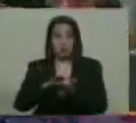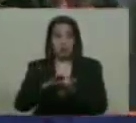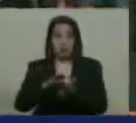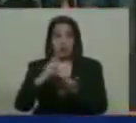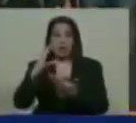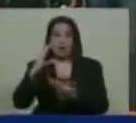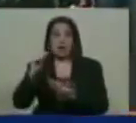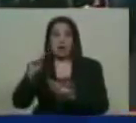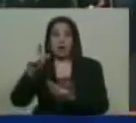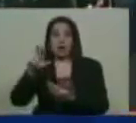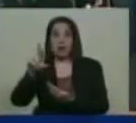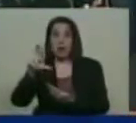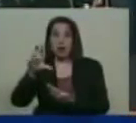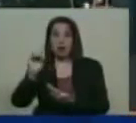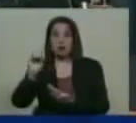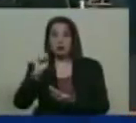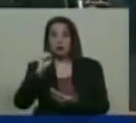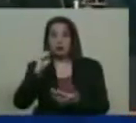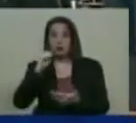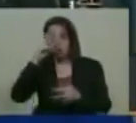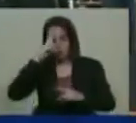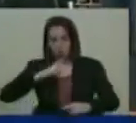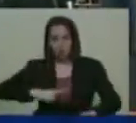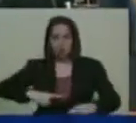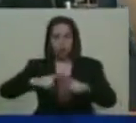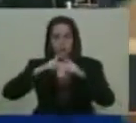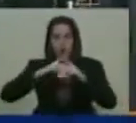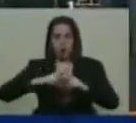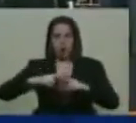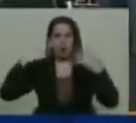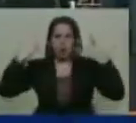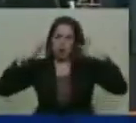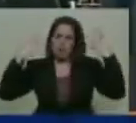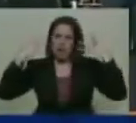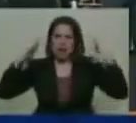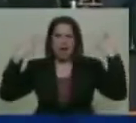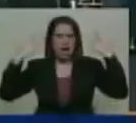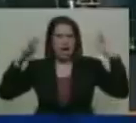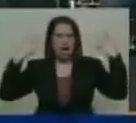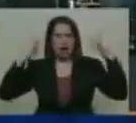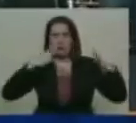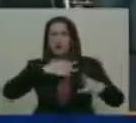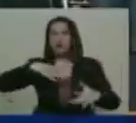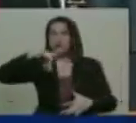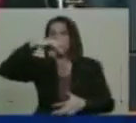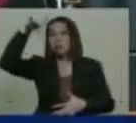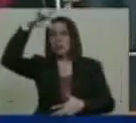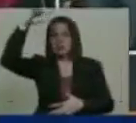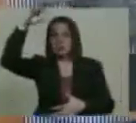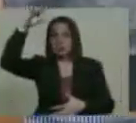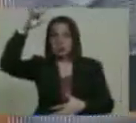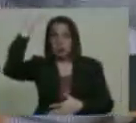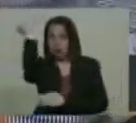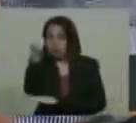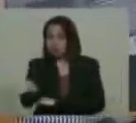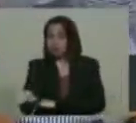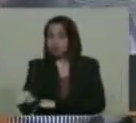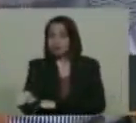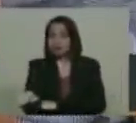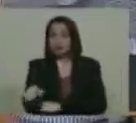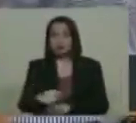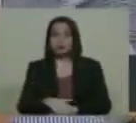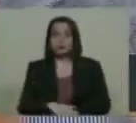Escarrá. Honor y gloria a Carlos Escarrá. Vamos a darle un gran aplauso a su espíritu rebelde y redento,